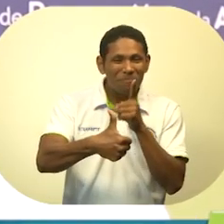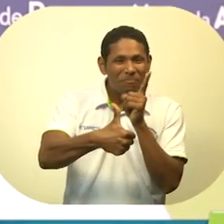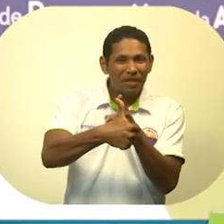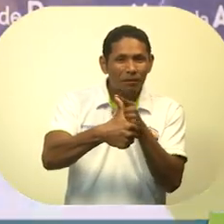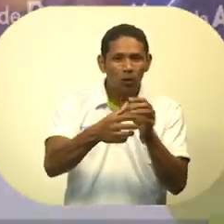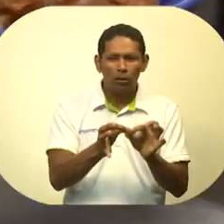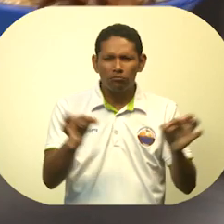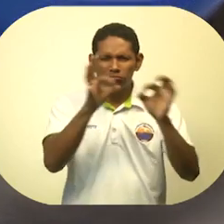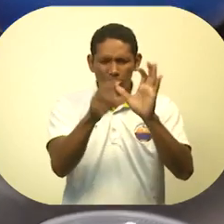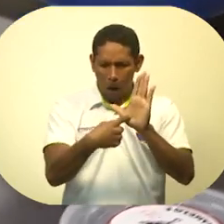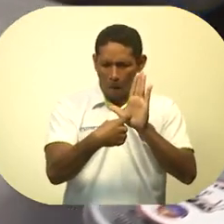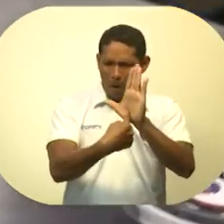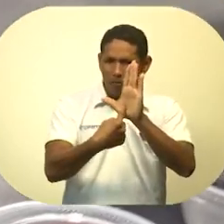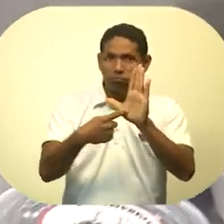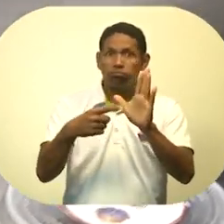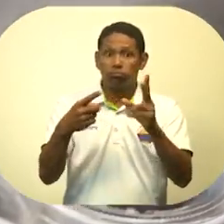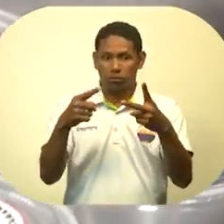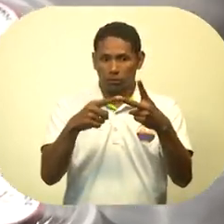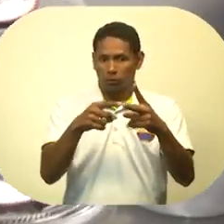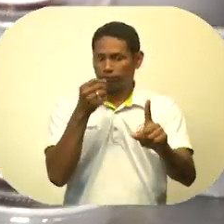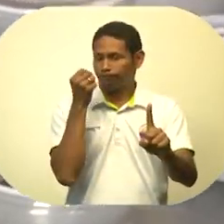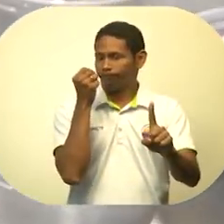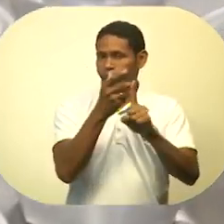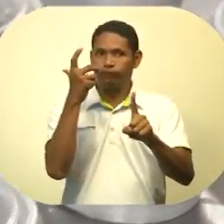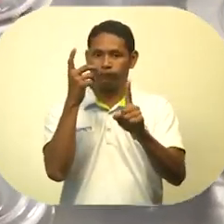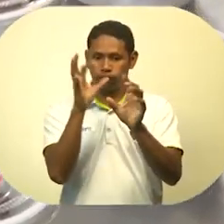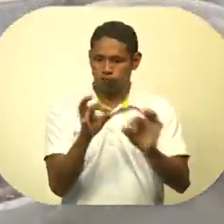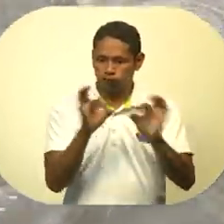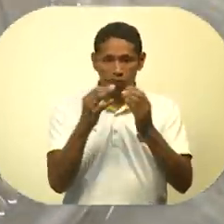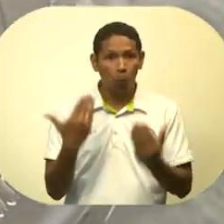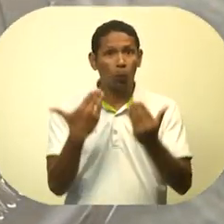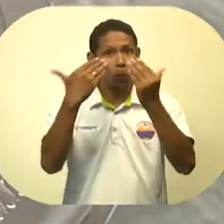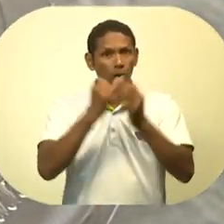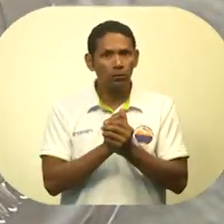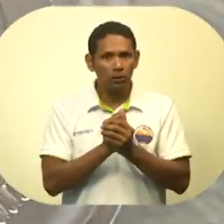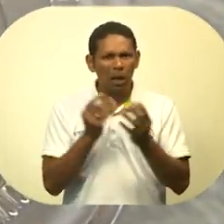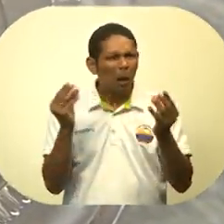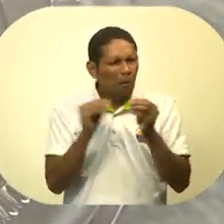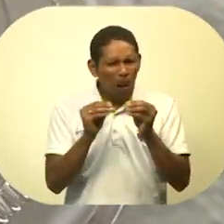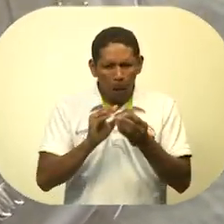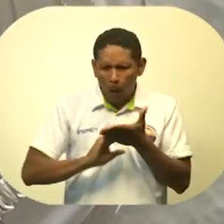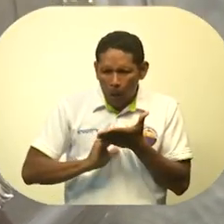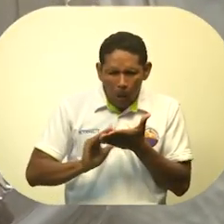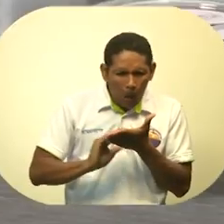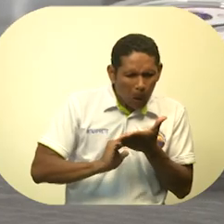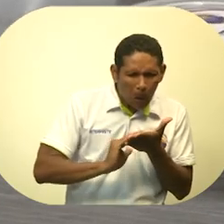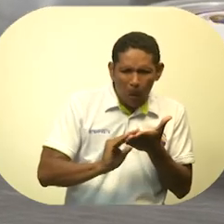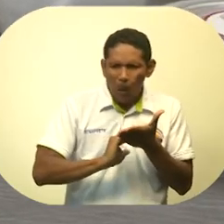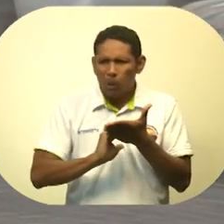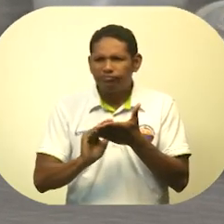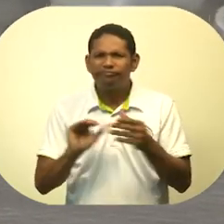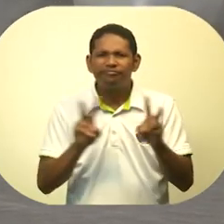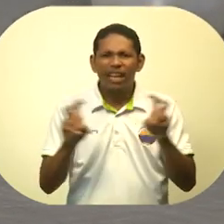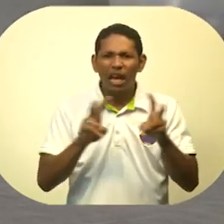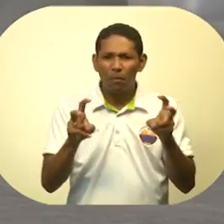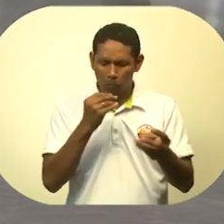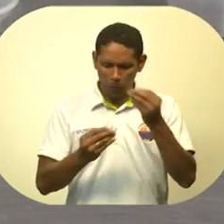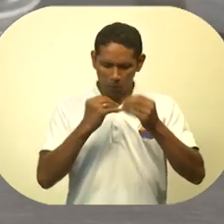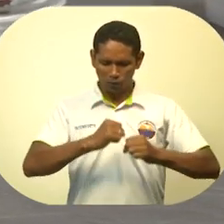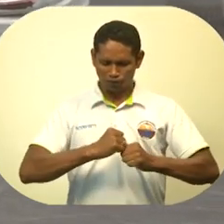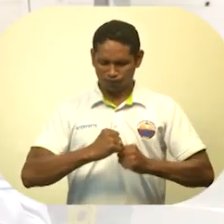supuesto, en los indicadores, pero sobre todo es el impacto que se puede generar a partir de esta invención para resolver problemáticas del